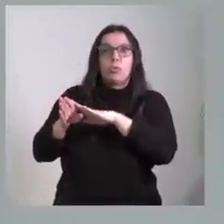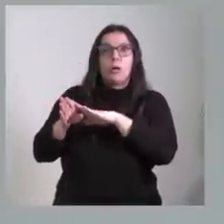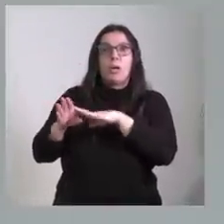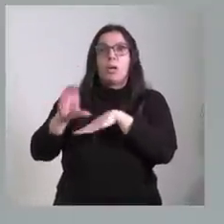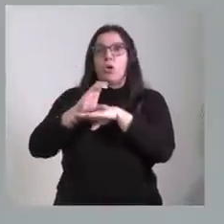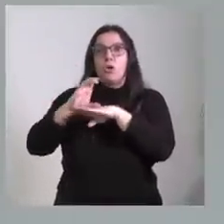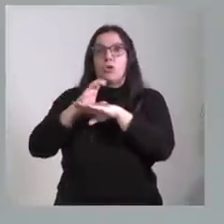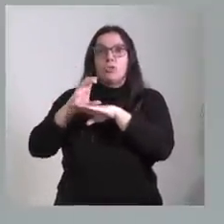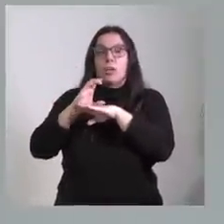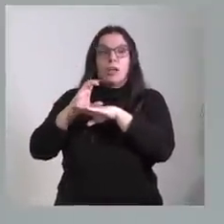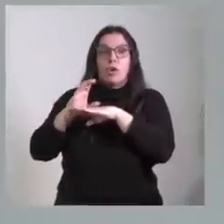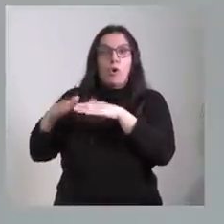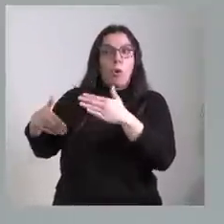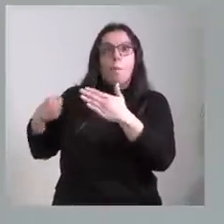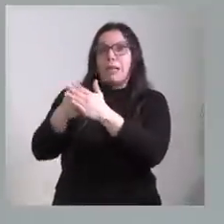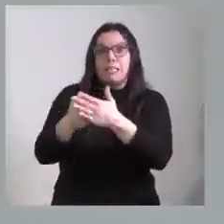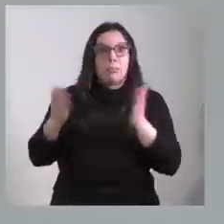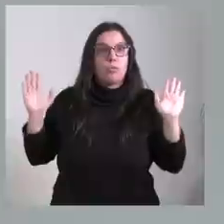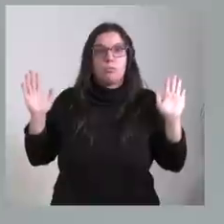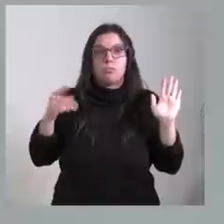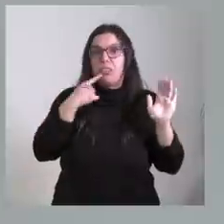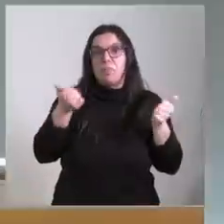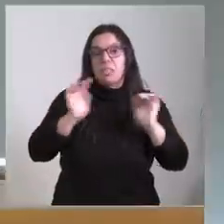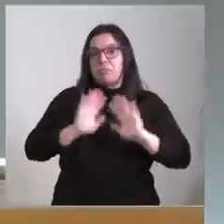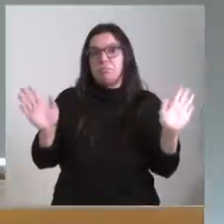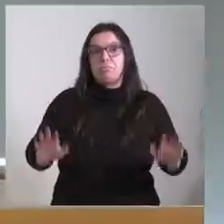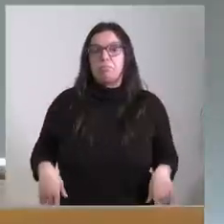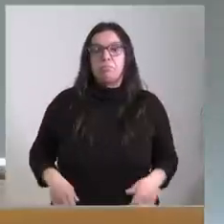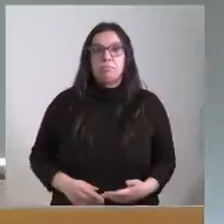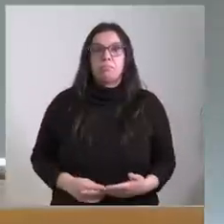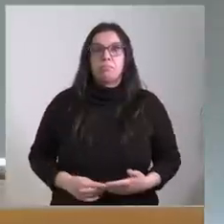todo el tiempo posible es lo único que puedo decir